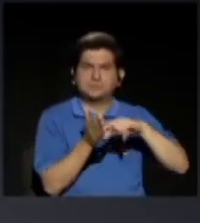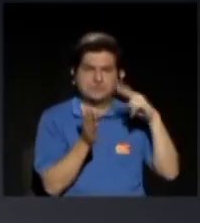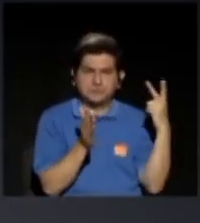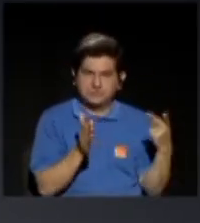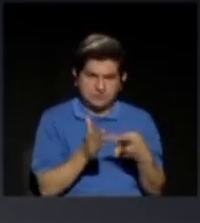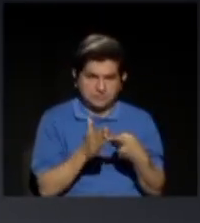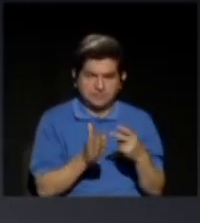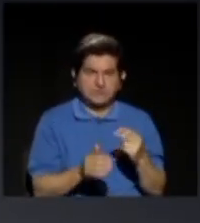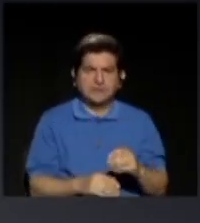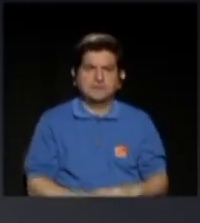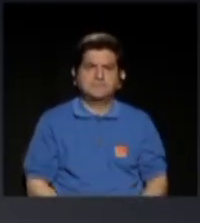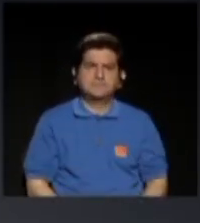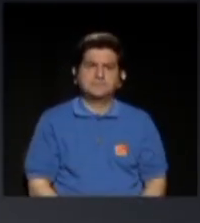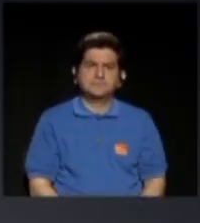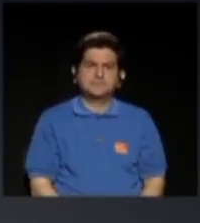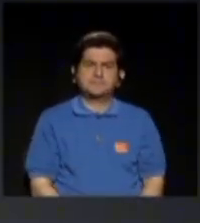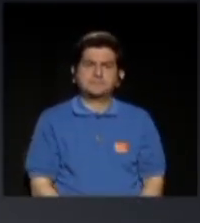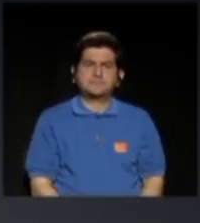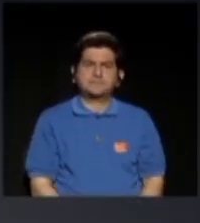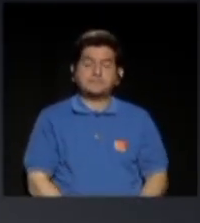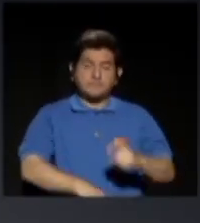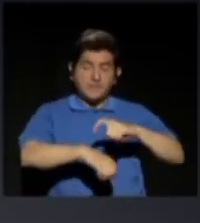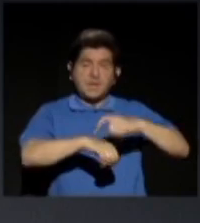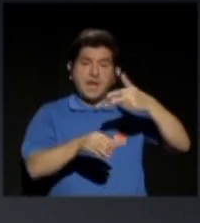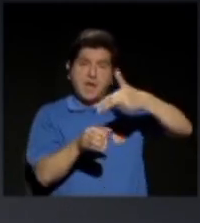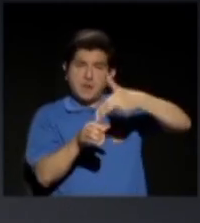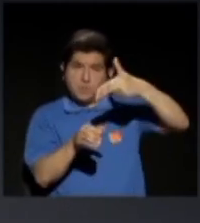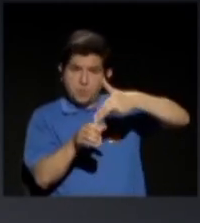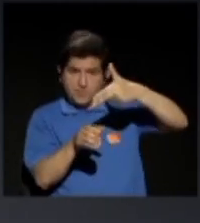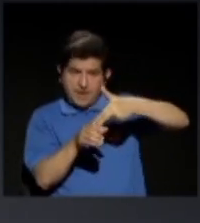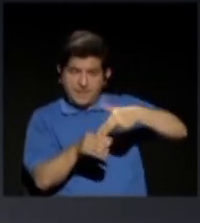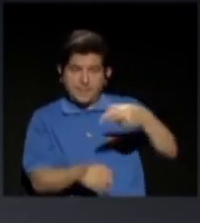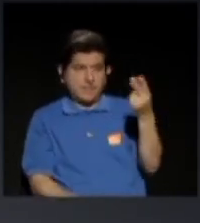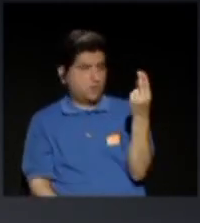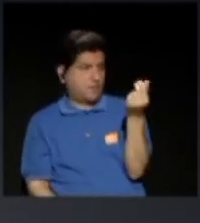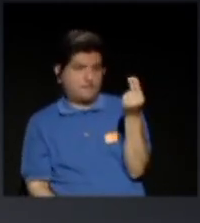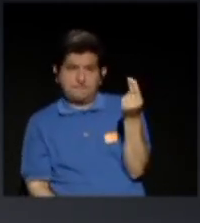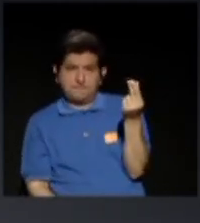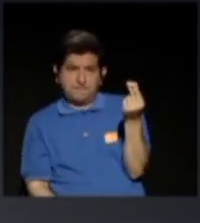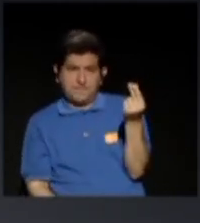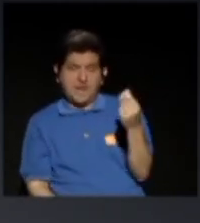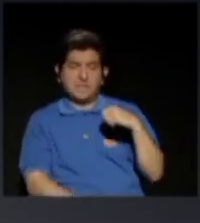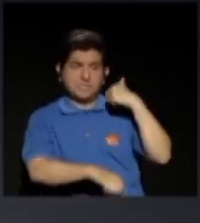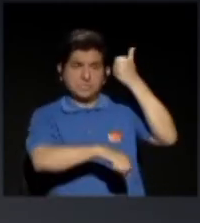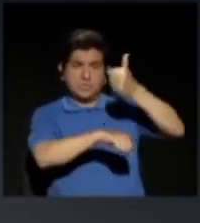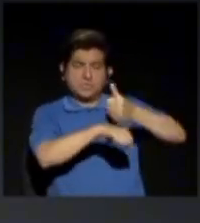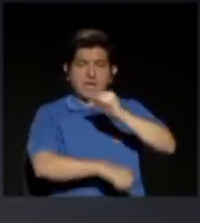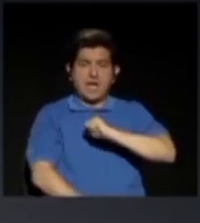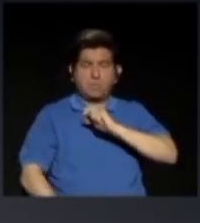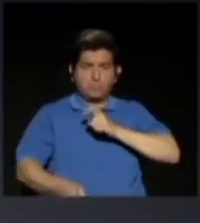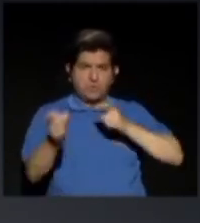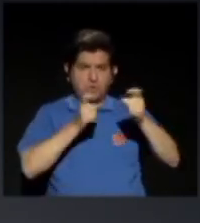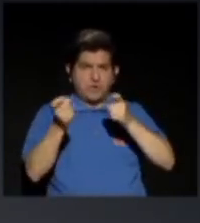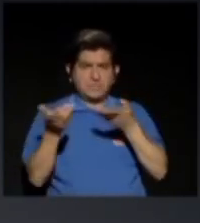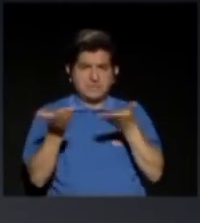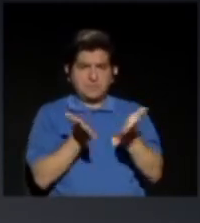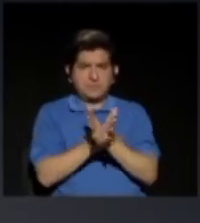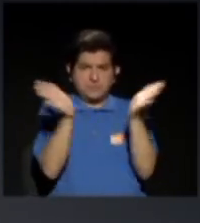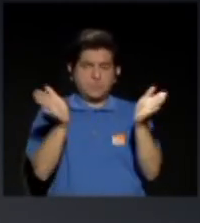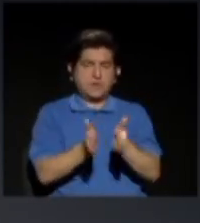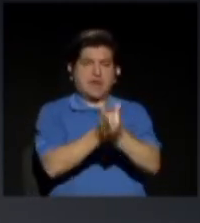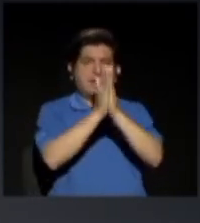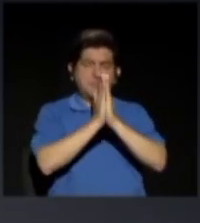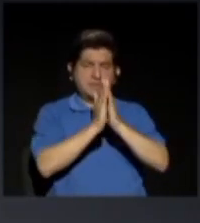decir que cuando la gasolina, cuyo precio lo determina ARECEP a petición de